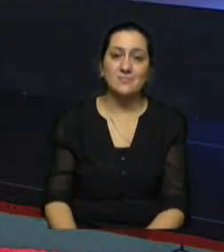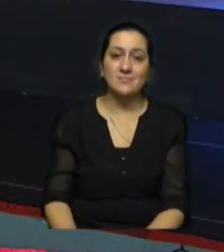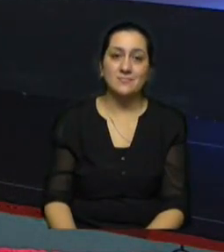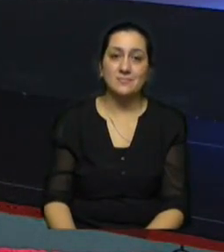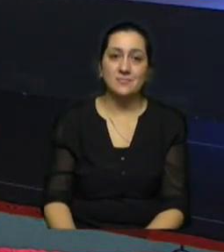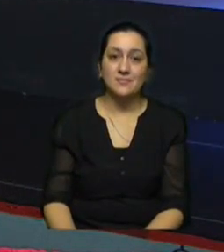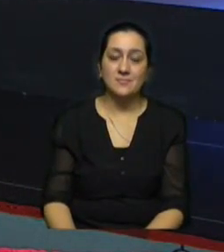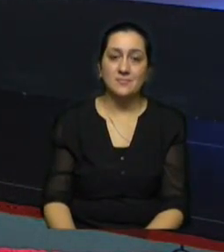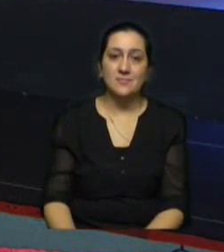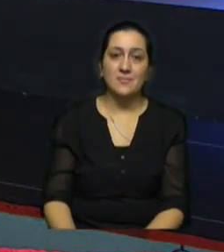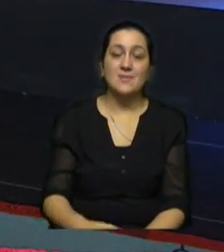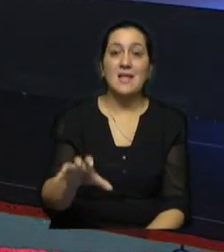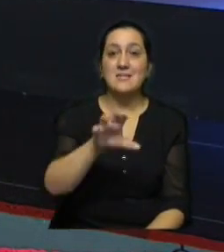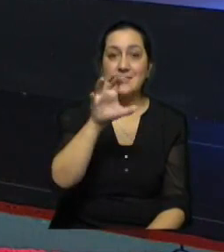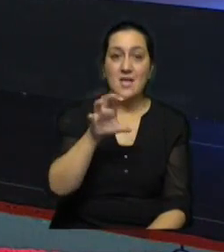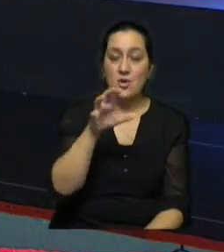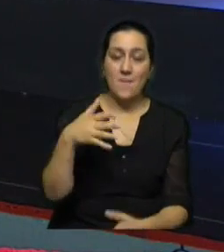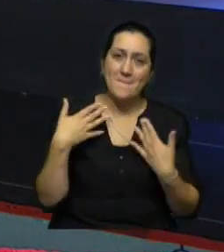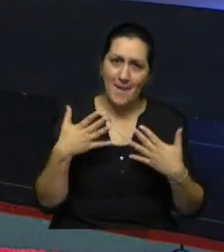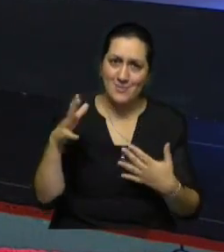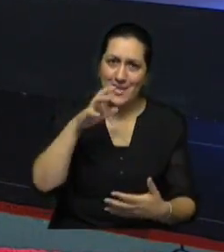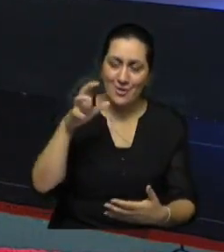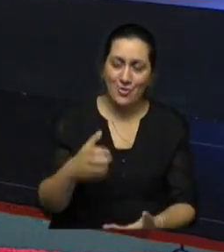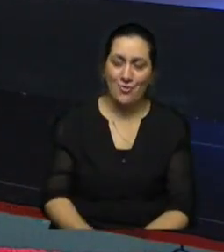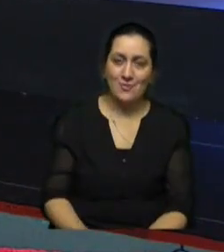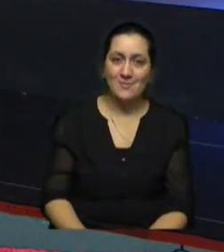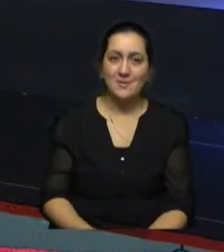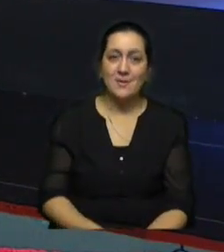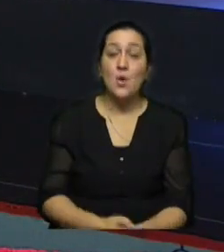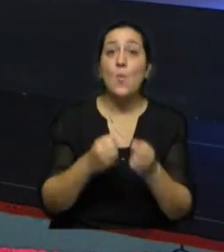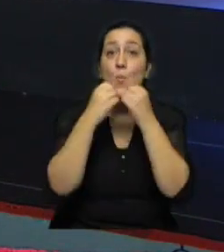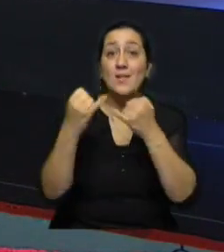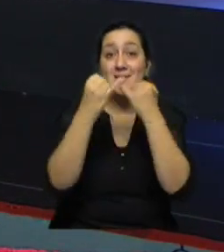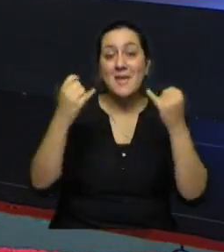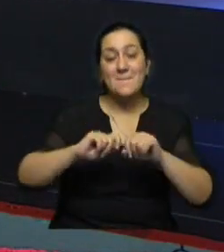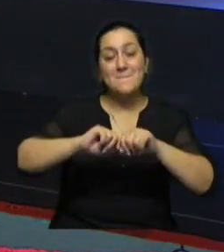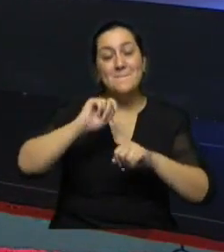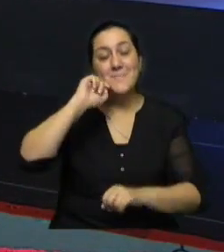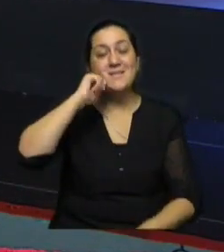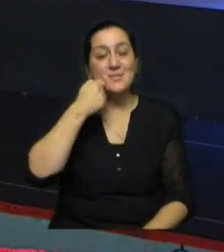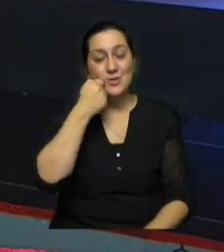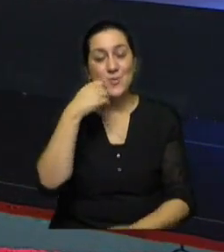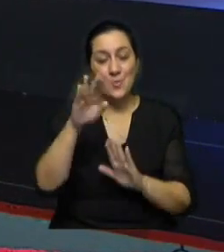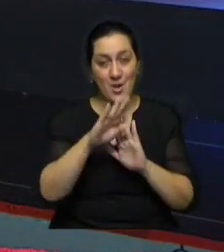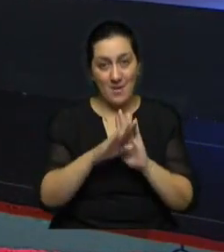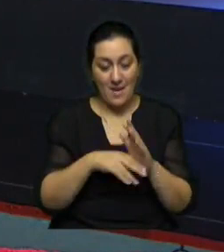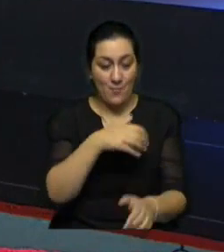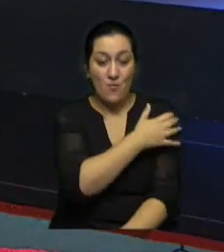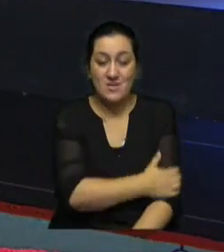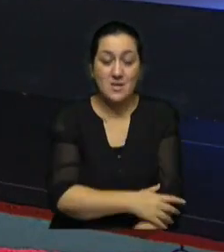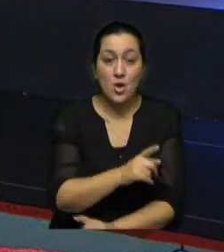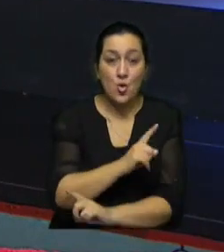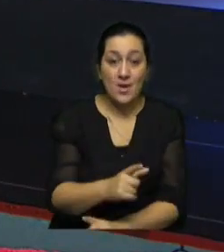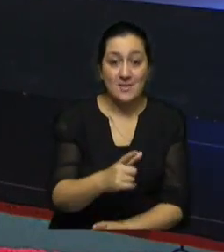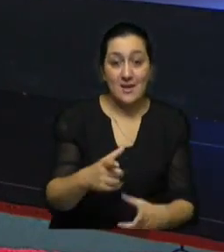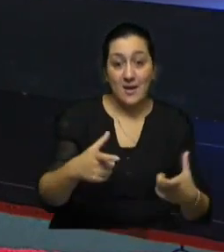desahogarnos. Gabina del Cerro. ¡Vamos, el Cerro! Buen día, precioso programa. La pobreza no es tener un plato en la mesa